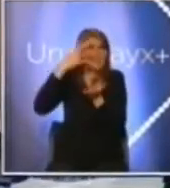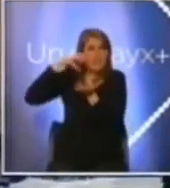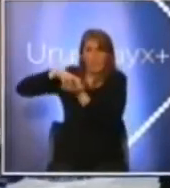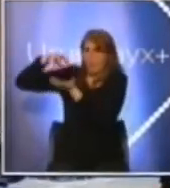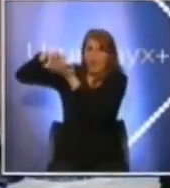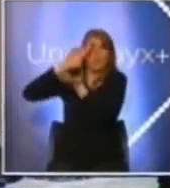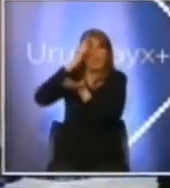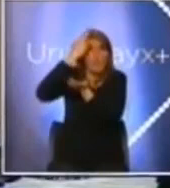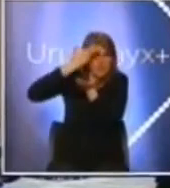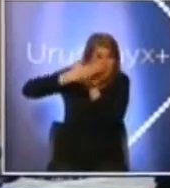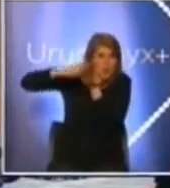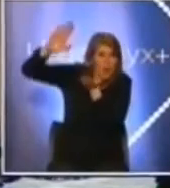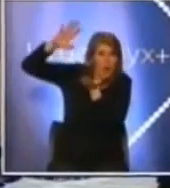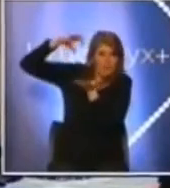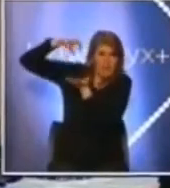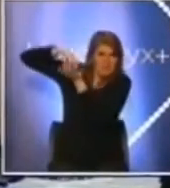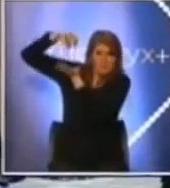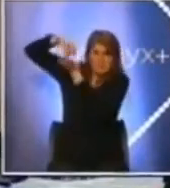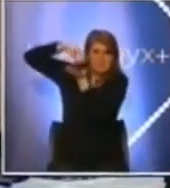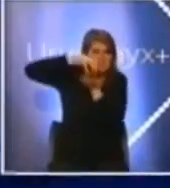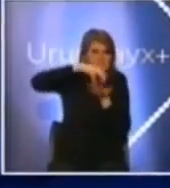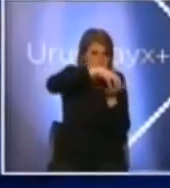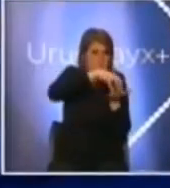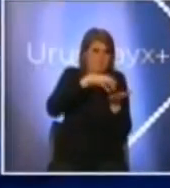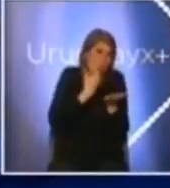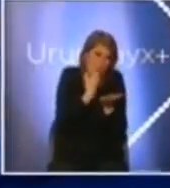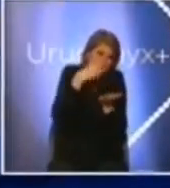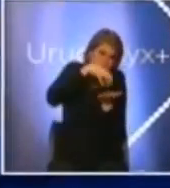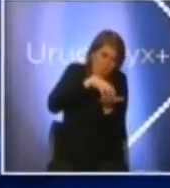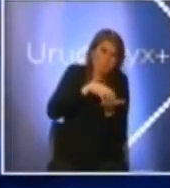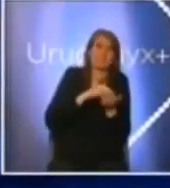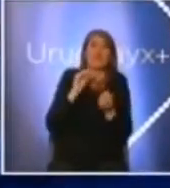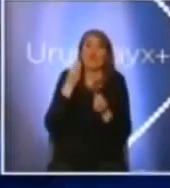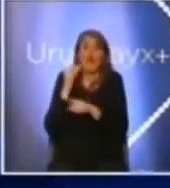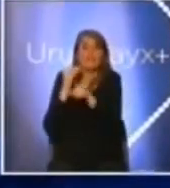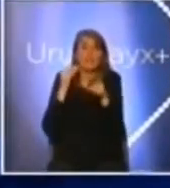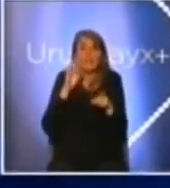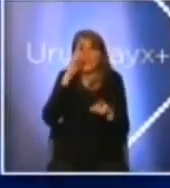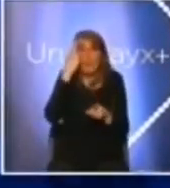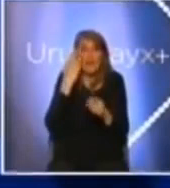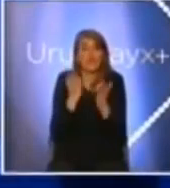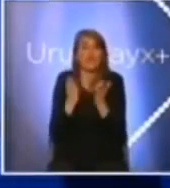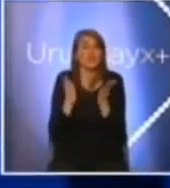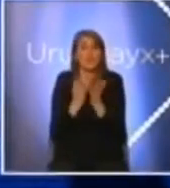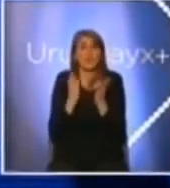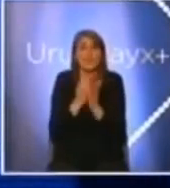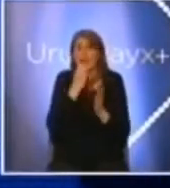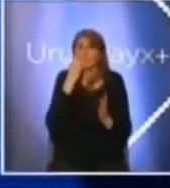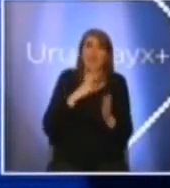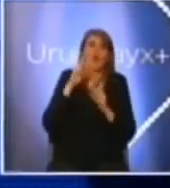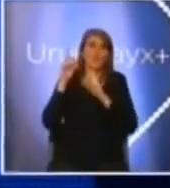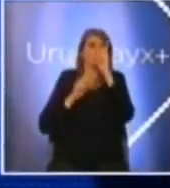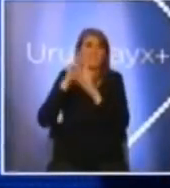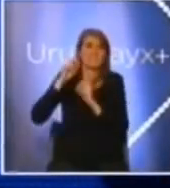del Uruguay. Pensemos en cantidades importantes de jóvenes uruguayos estudiando en las mejores universidades del mundo